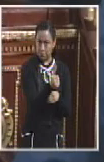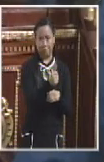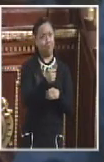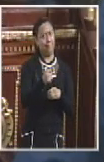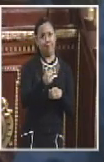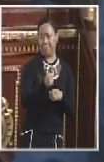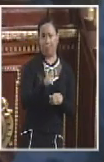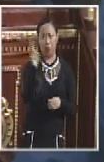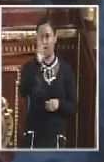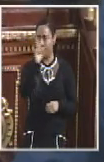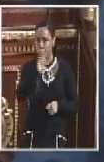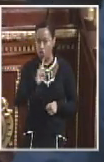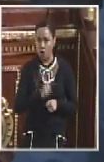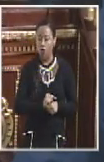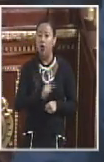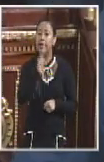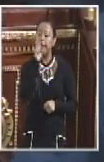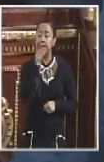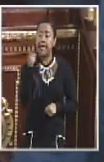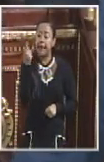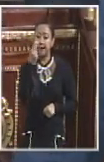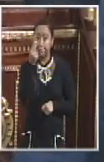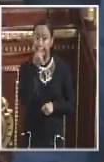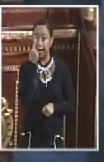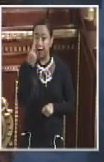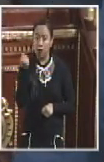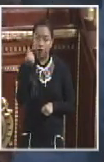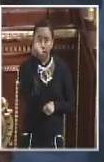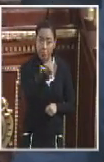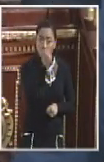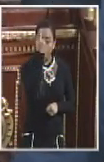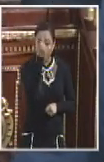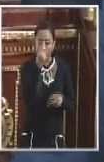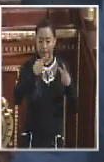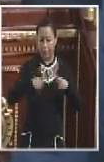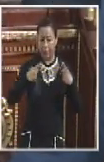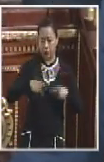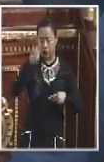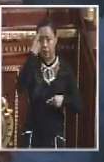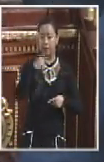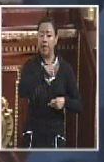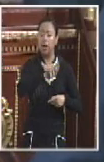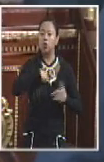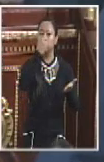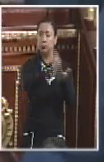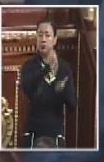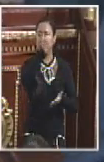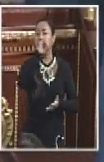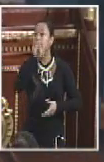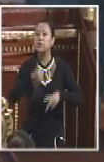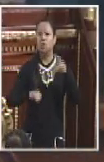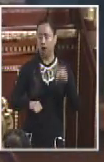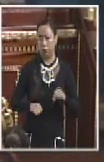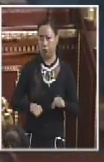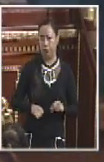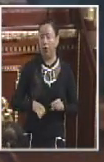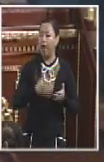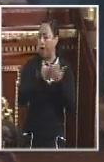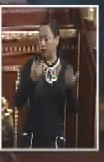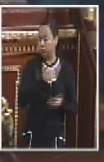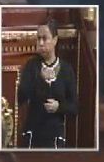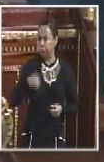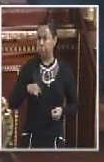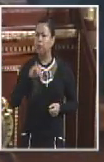que nosotros la ratifiquemos o no. Eso es lo que tiene que hacer la jefa de gobierno. Si nosotros le damos entrada